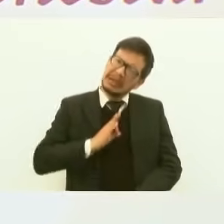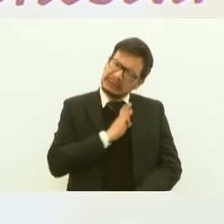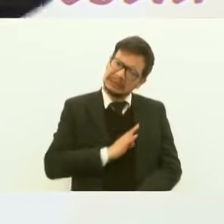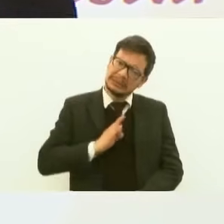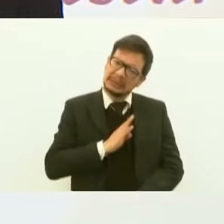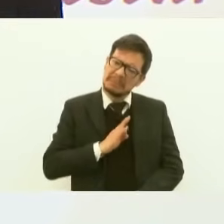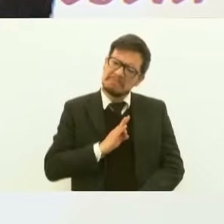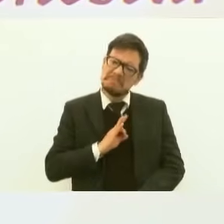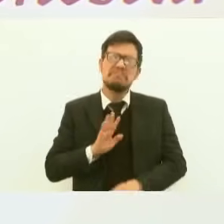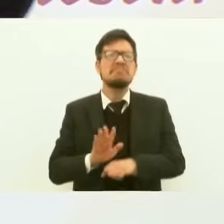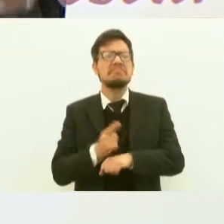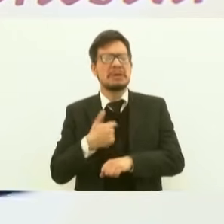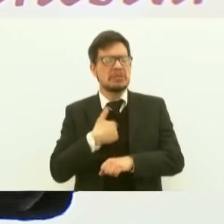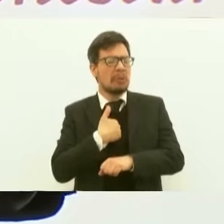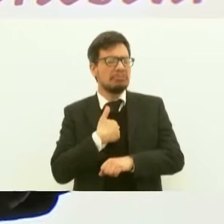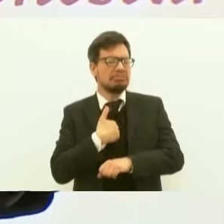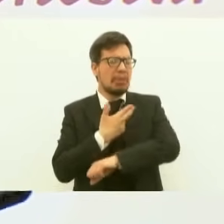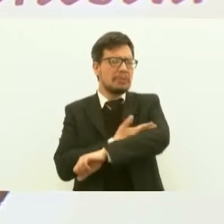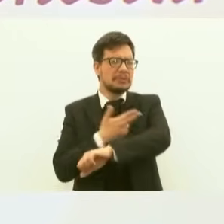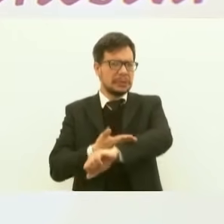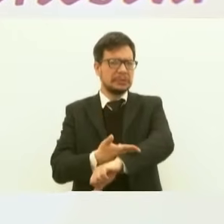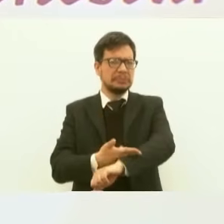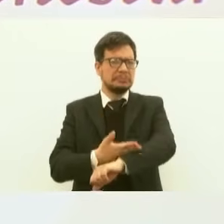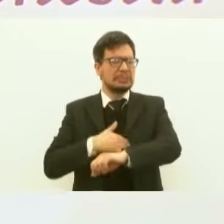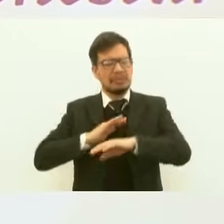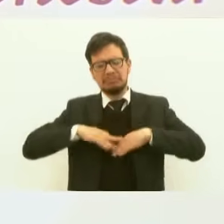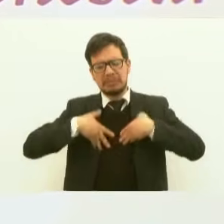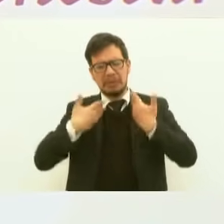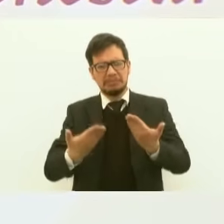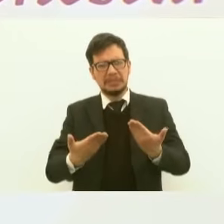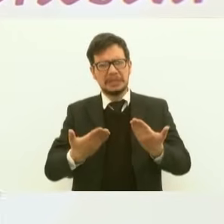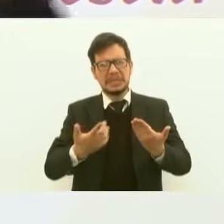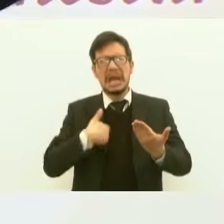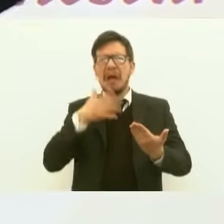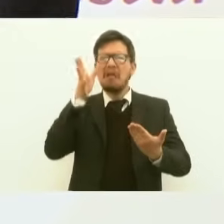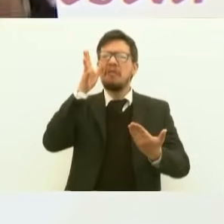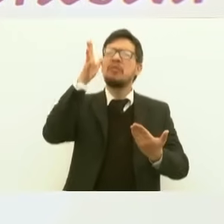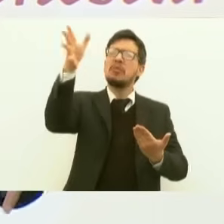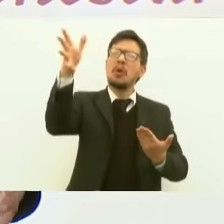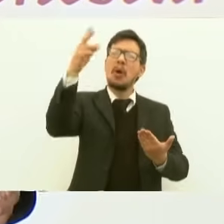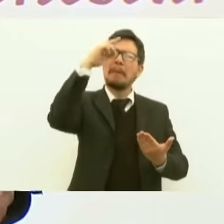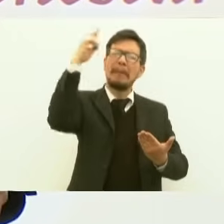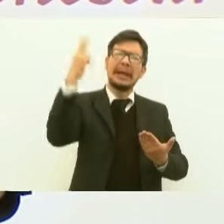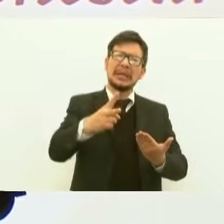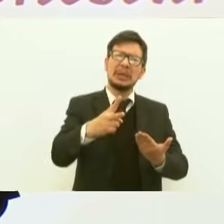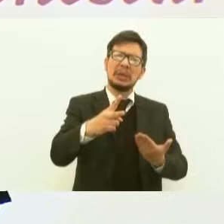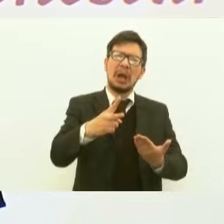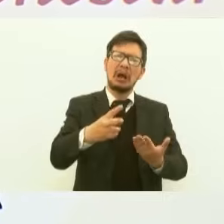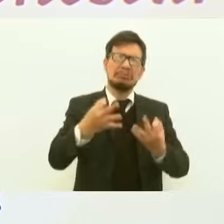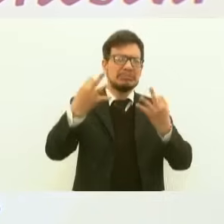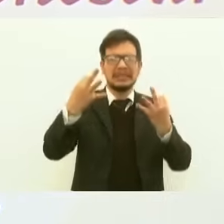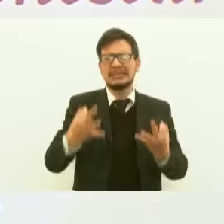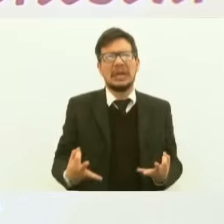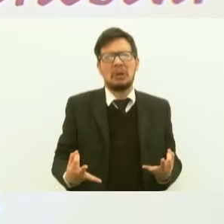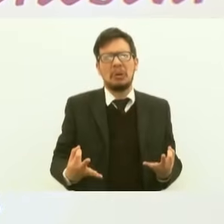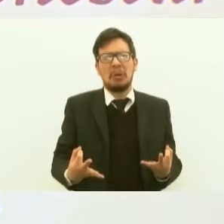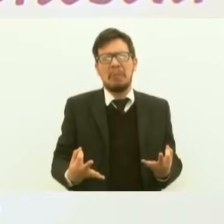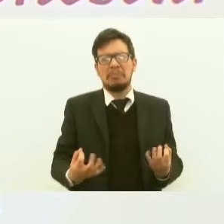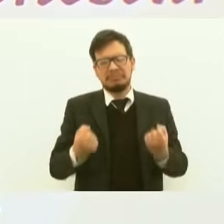porque está asegurado el futuro de la transformación.